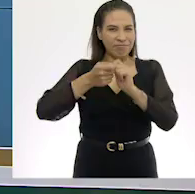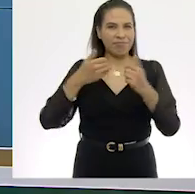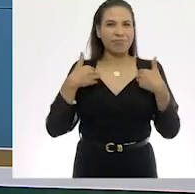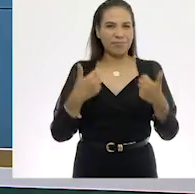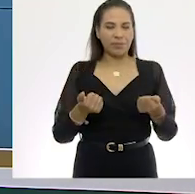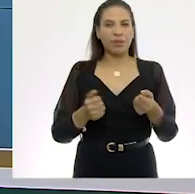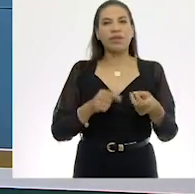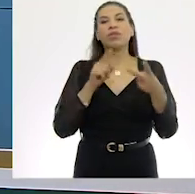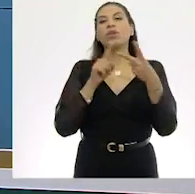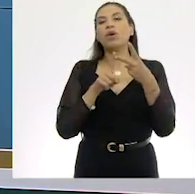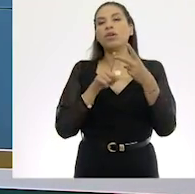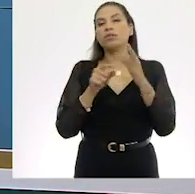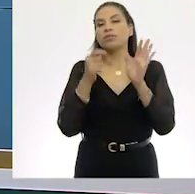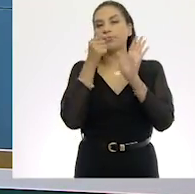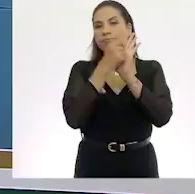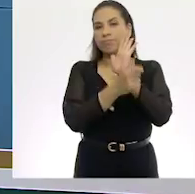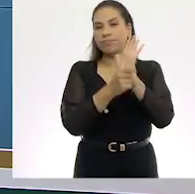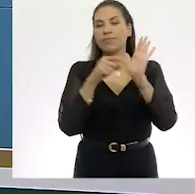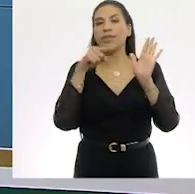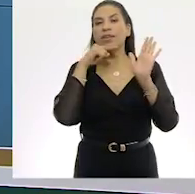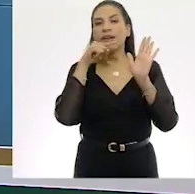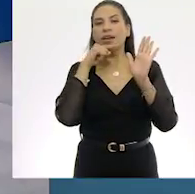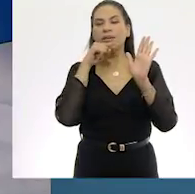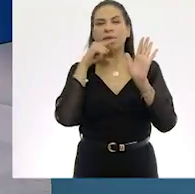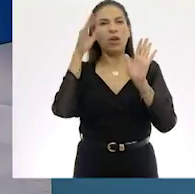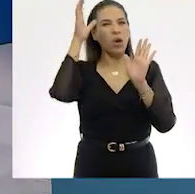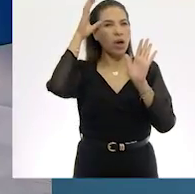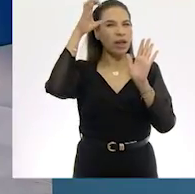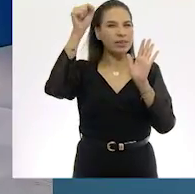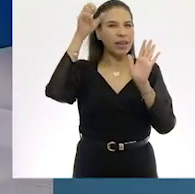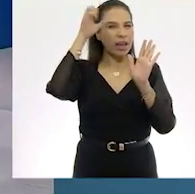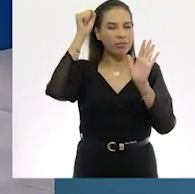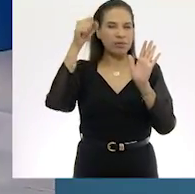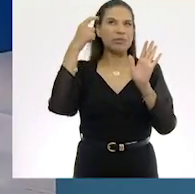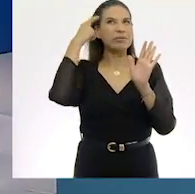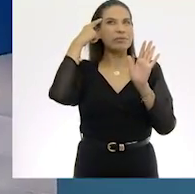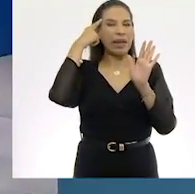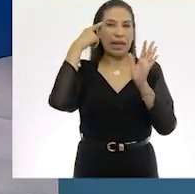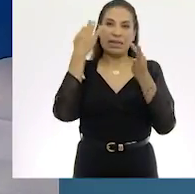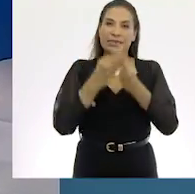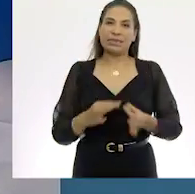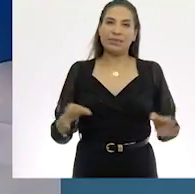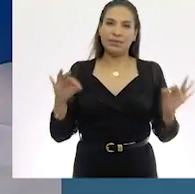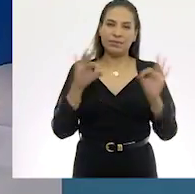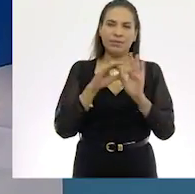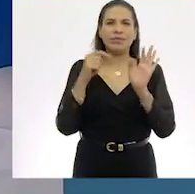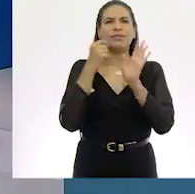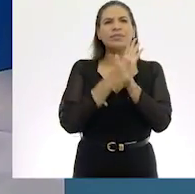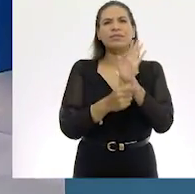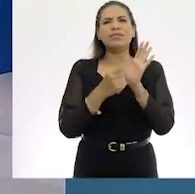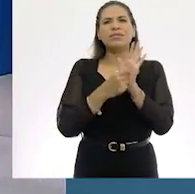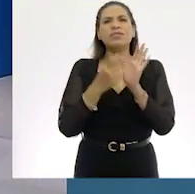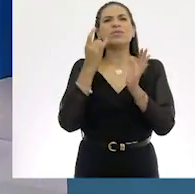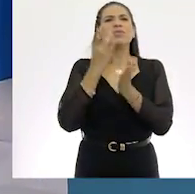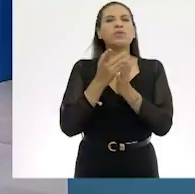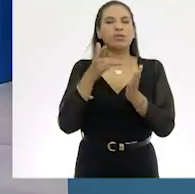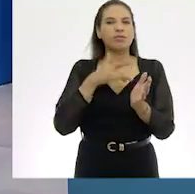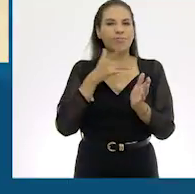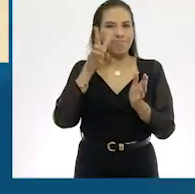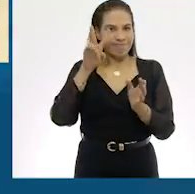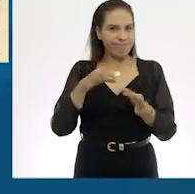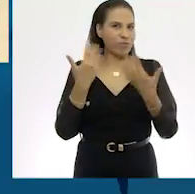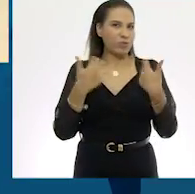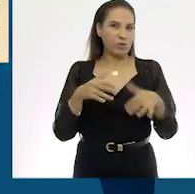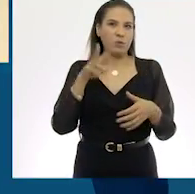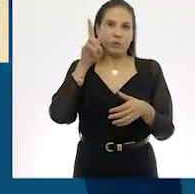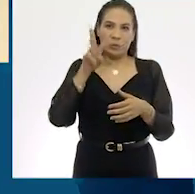2, subrayar con un lápiz los conceptos que te parezcan importantes. Trata de subrayar solamente lo que resulte